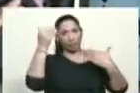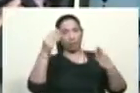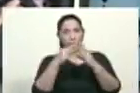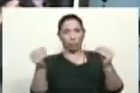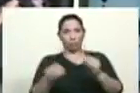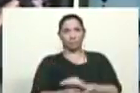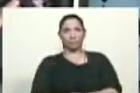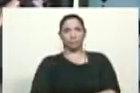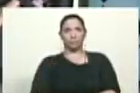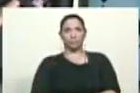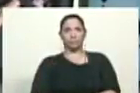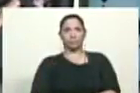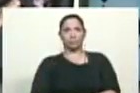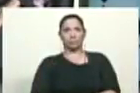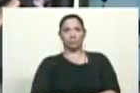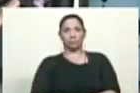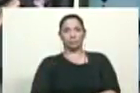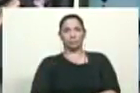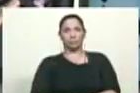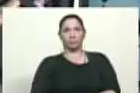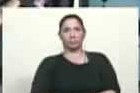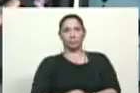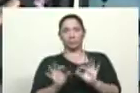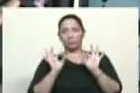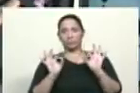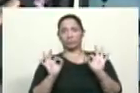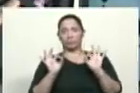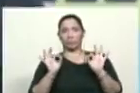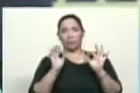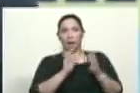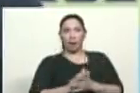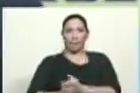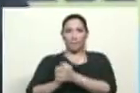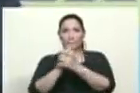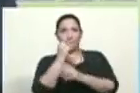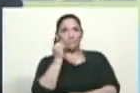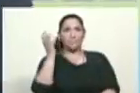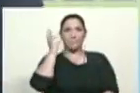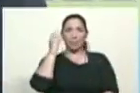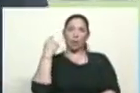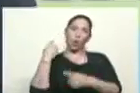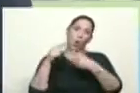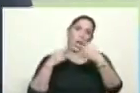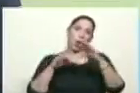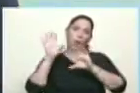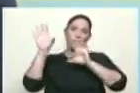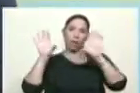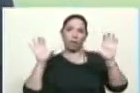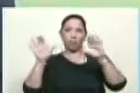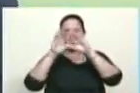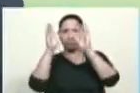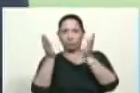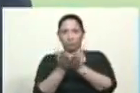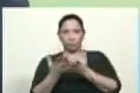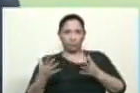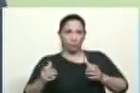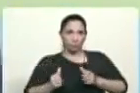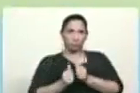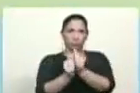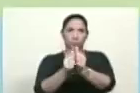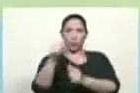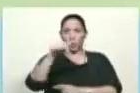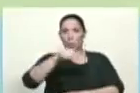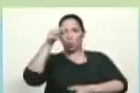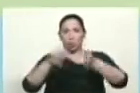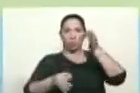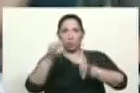todas, fundamentalmente a los compañeros y compañeras de otras partes del mundo que nos acompañan en esta